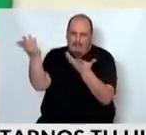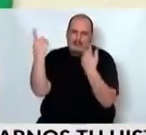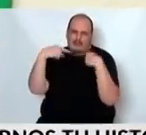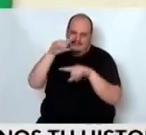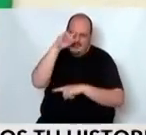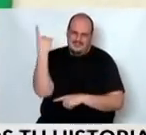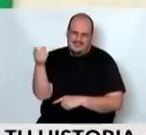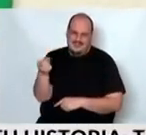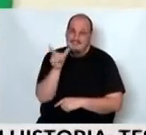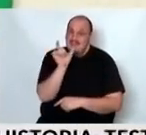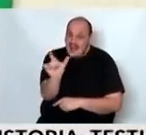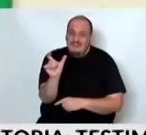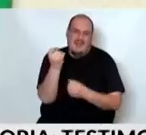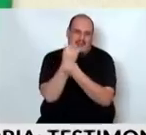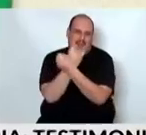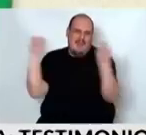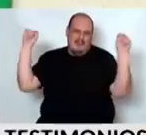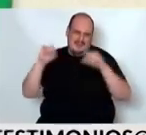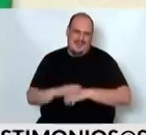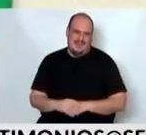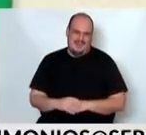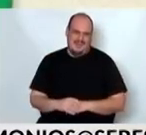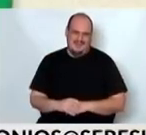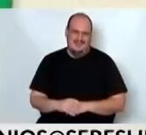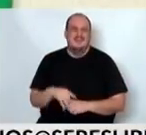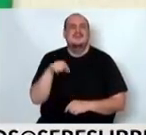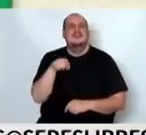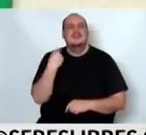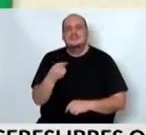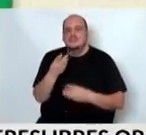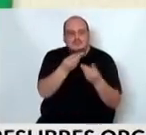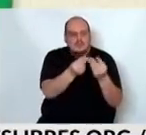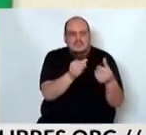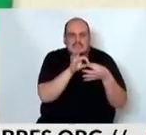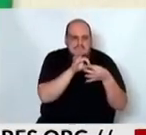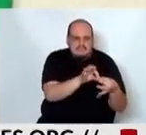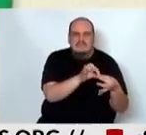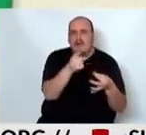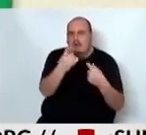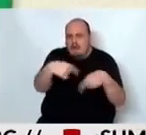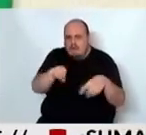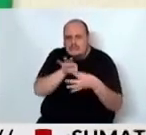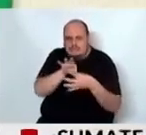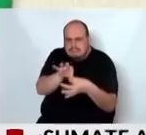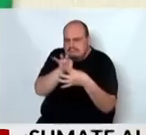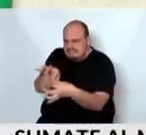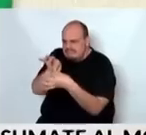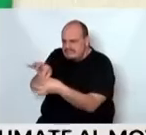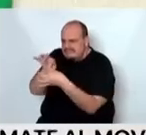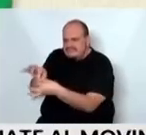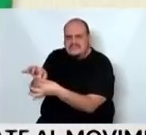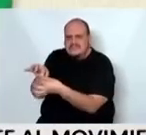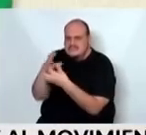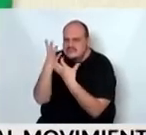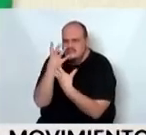palabra. Y de verdad dejemos de depender de sustancias, de depender de un montón de cosas que lo único que hacen es